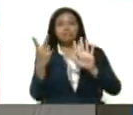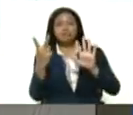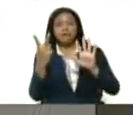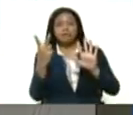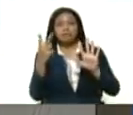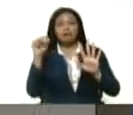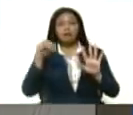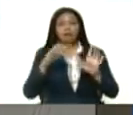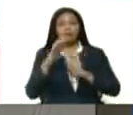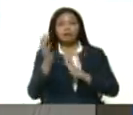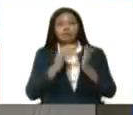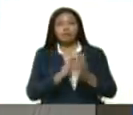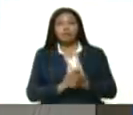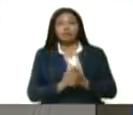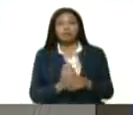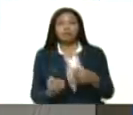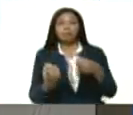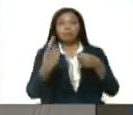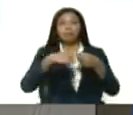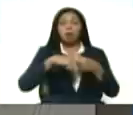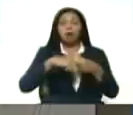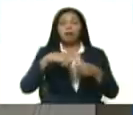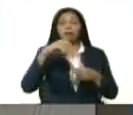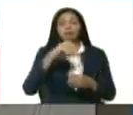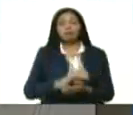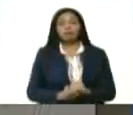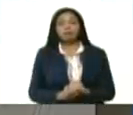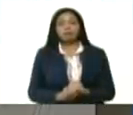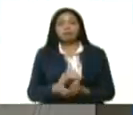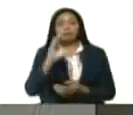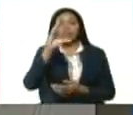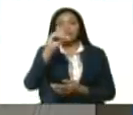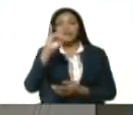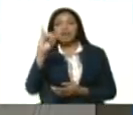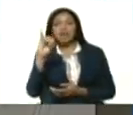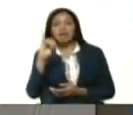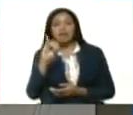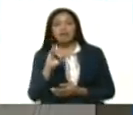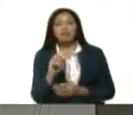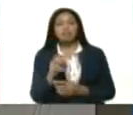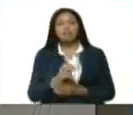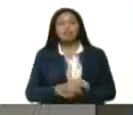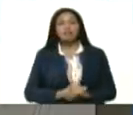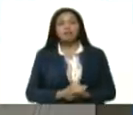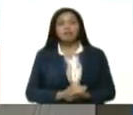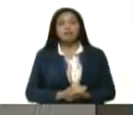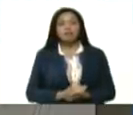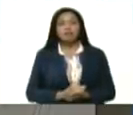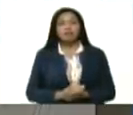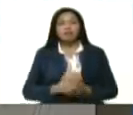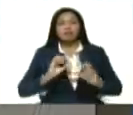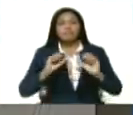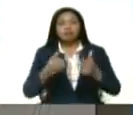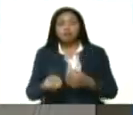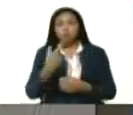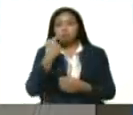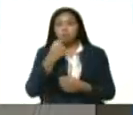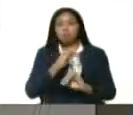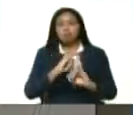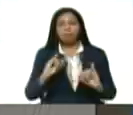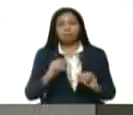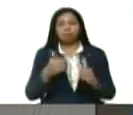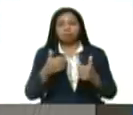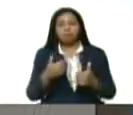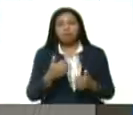de abril, está ingresado en el Centro Diagnóstico Integral de Hoyo de la Puerta y se inició tratamiento con cloroquina. Esta